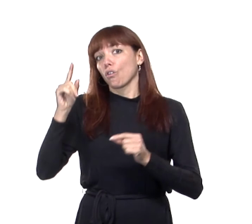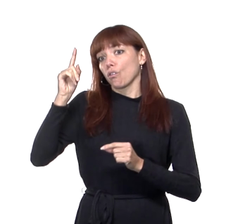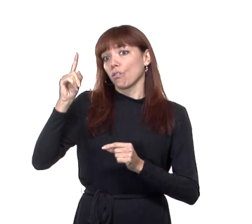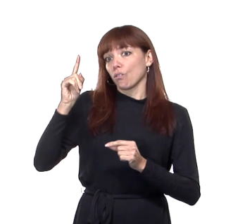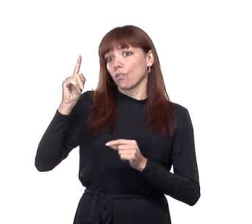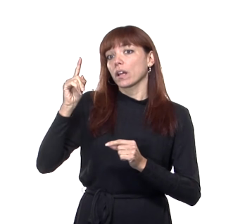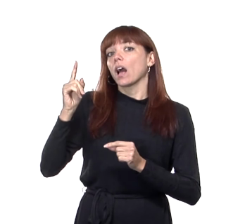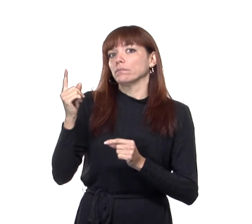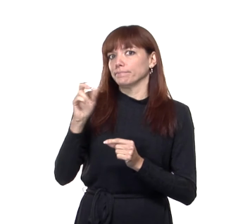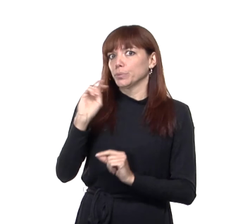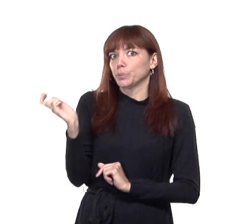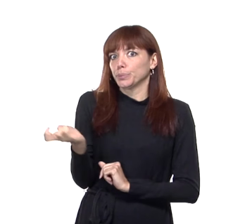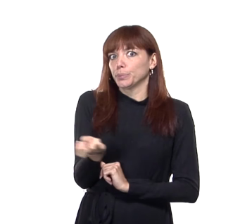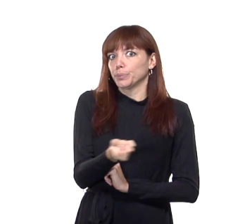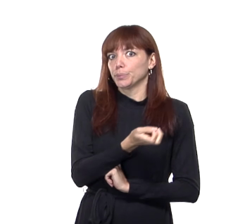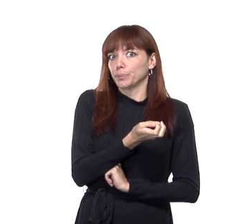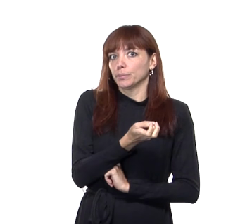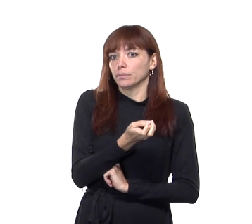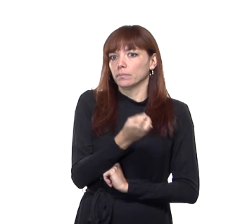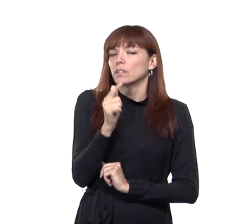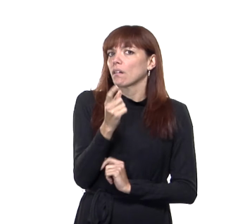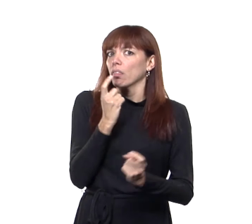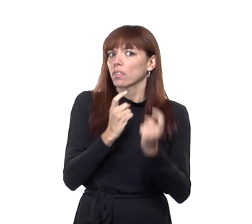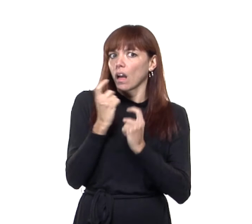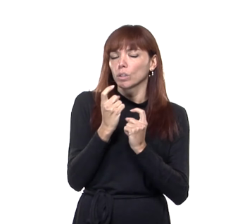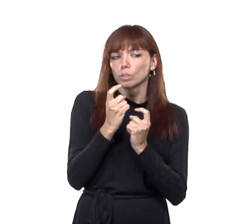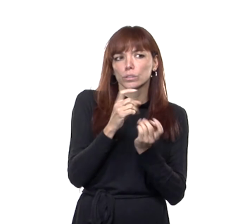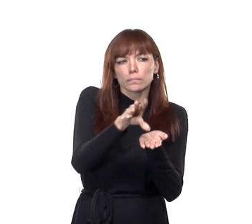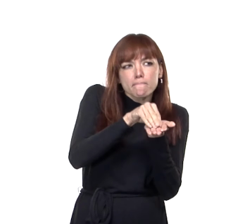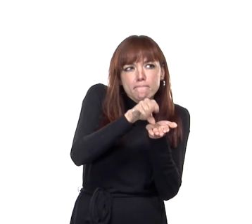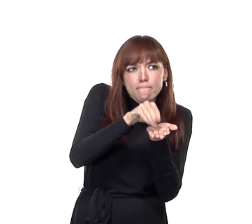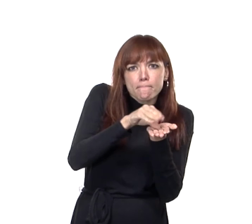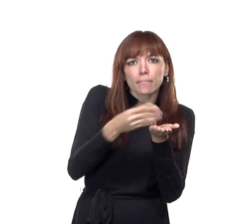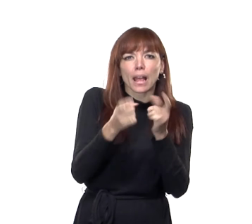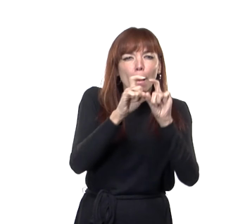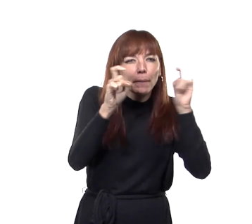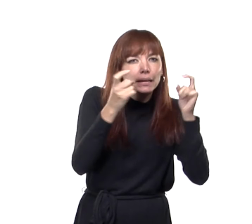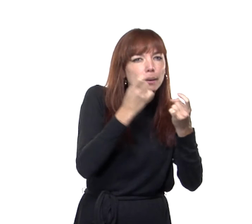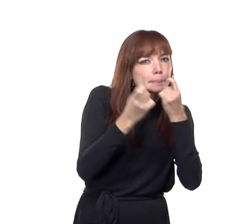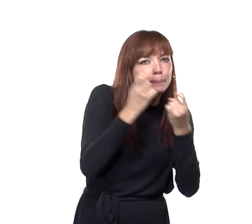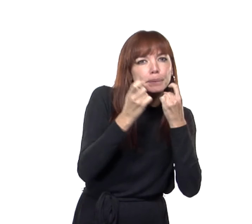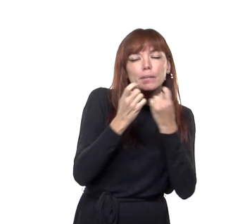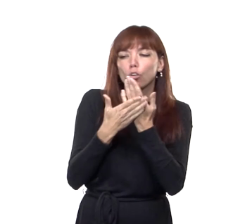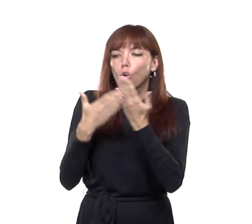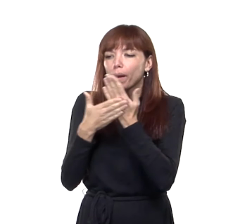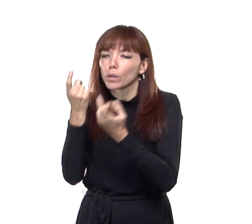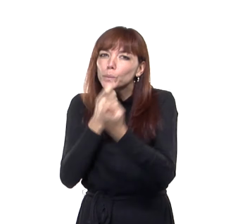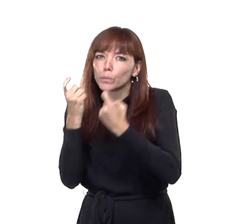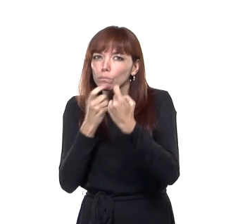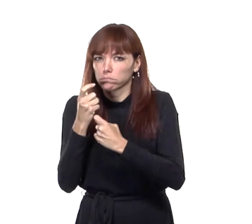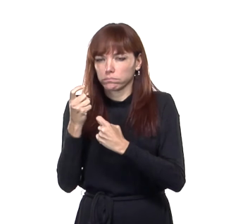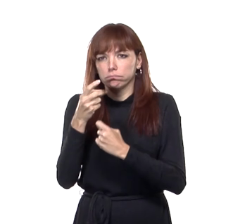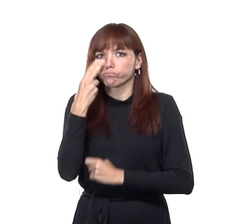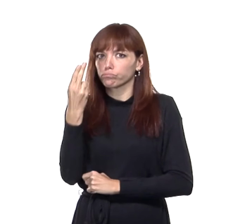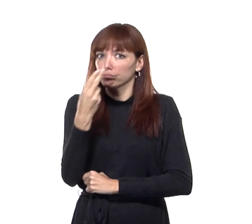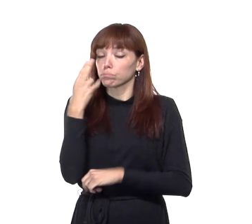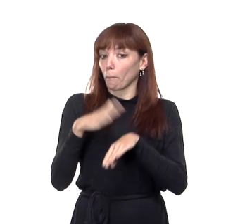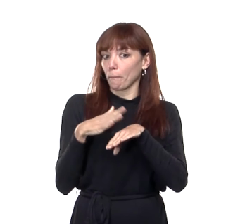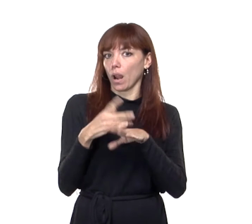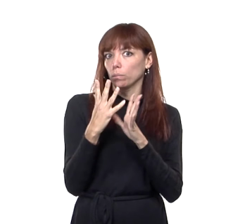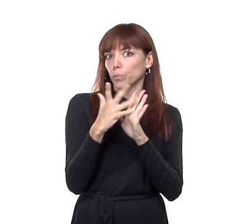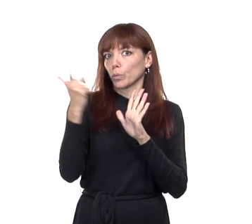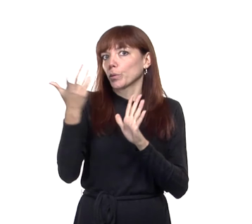en acceder a nuestros datos en acceder a datos de empresas en acceder a datos del gobierno para muchas cosas